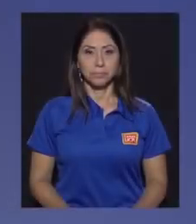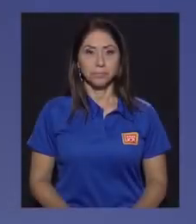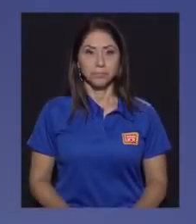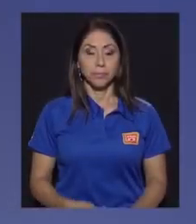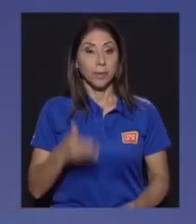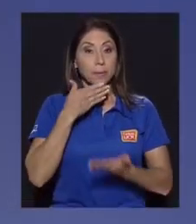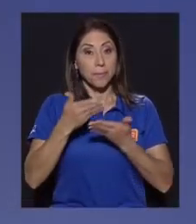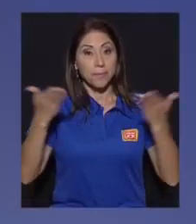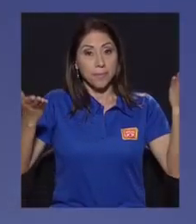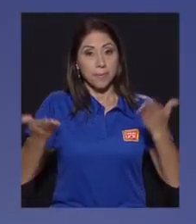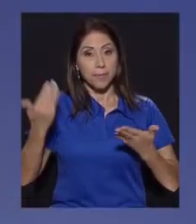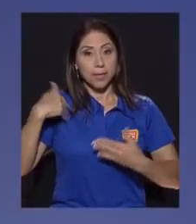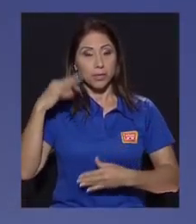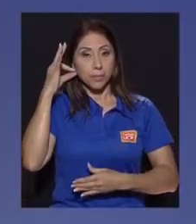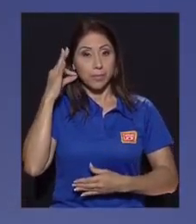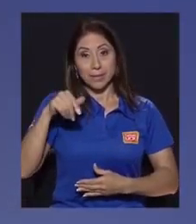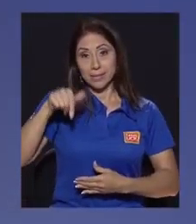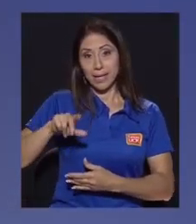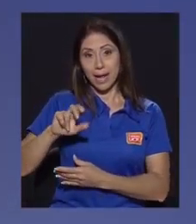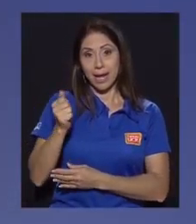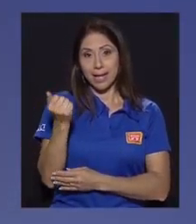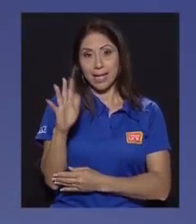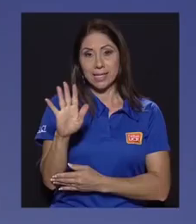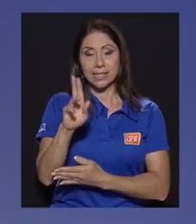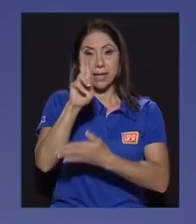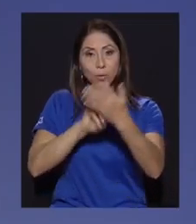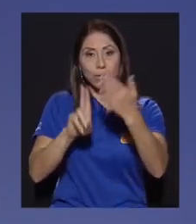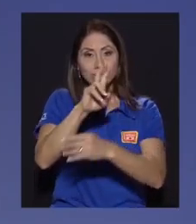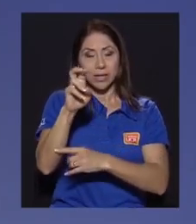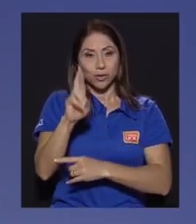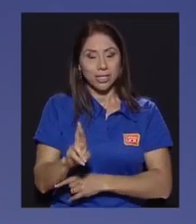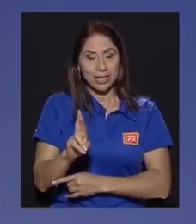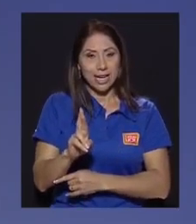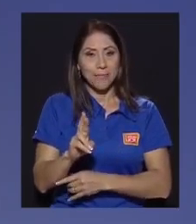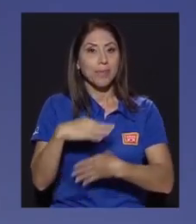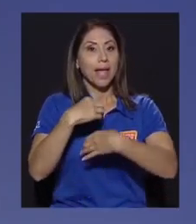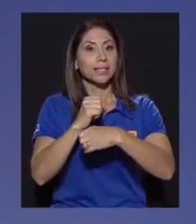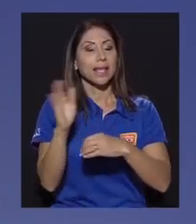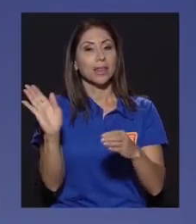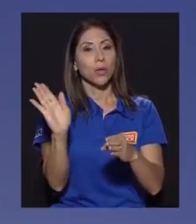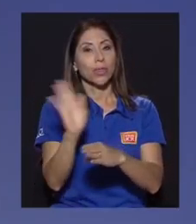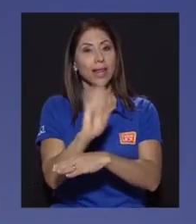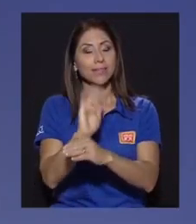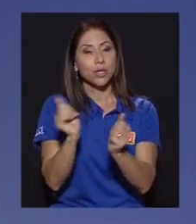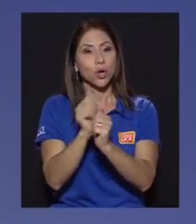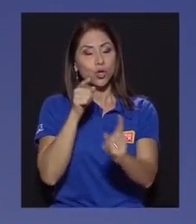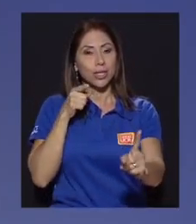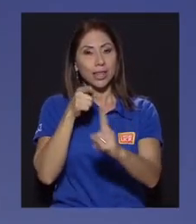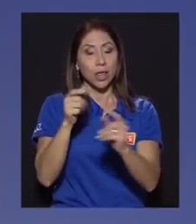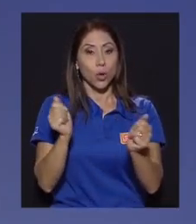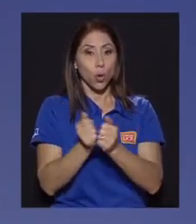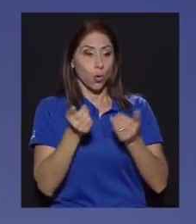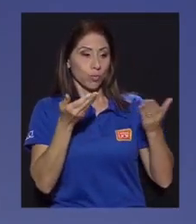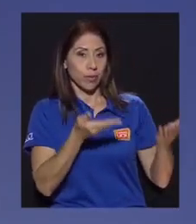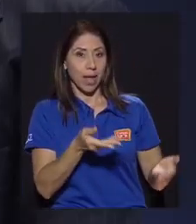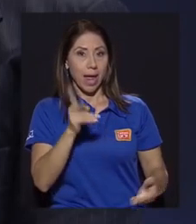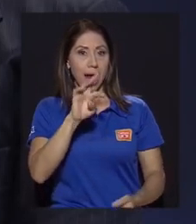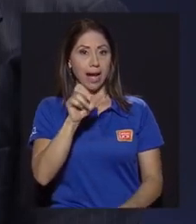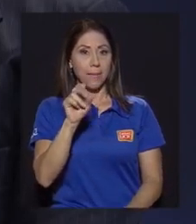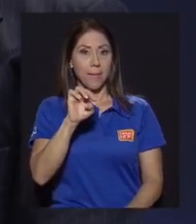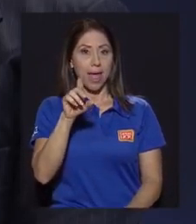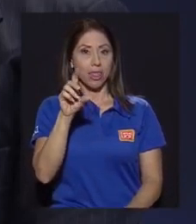bienvenidos y bienvenidas estamos en el canal 15 universidad de costa rica haciendo televisión con sentido condón armando vargas